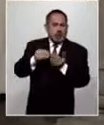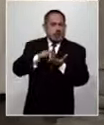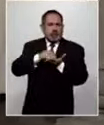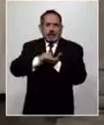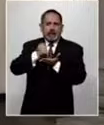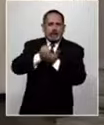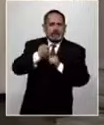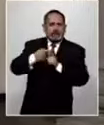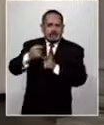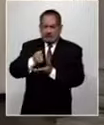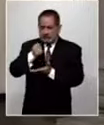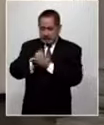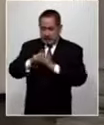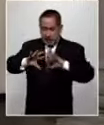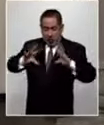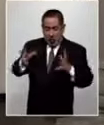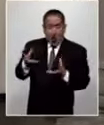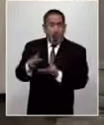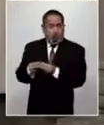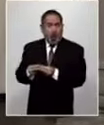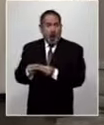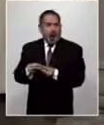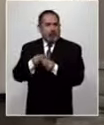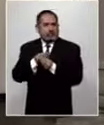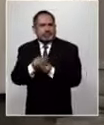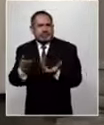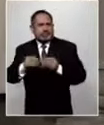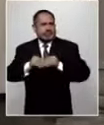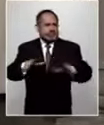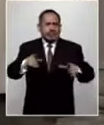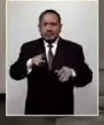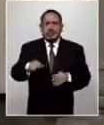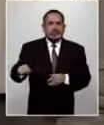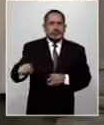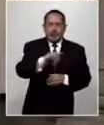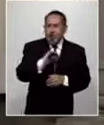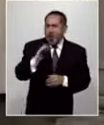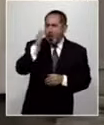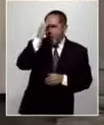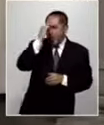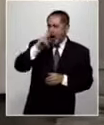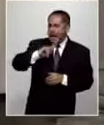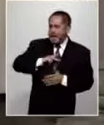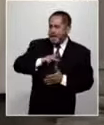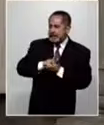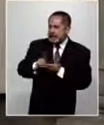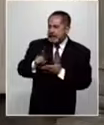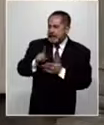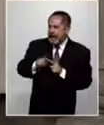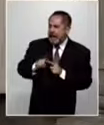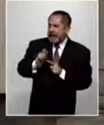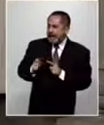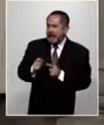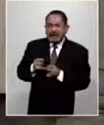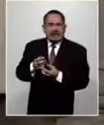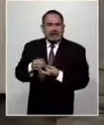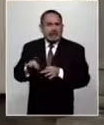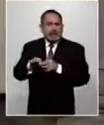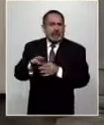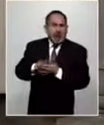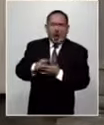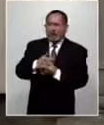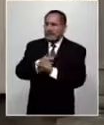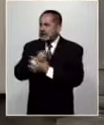documental que resguarda, para contribuir al conocimiento y apropiación de nuestros derechos, principios y valores, así como